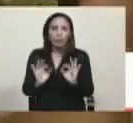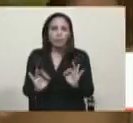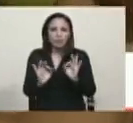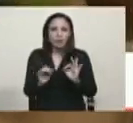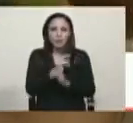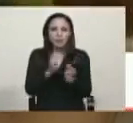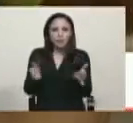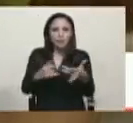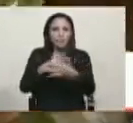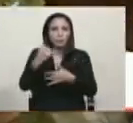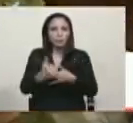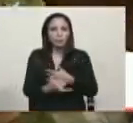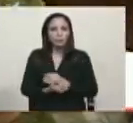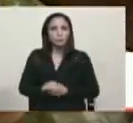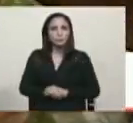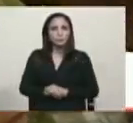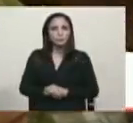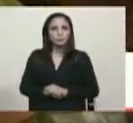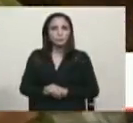hermoso proyecto.